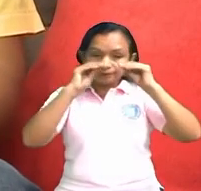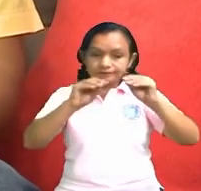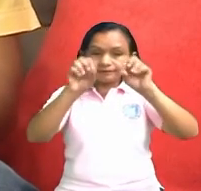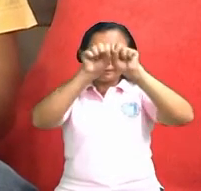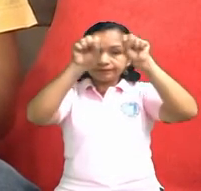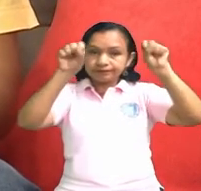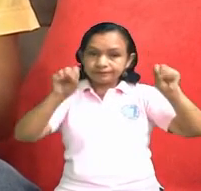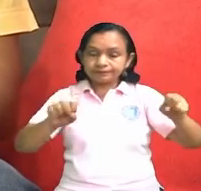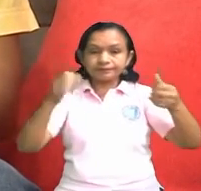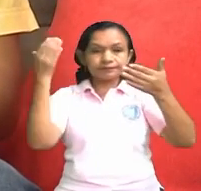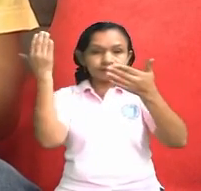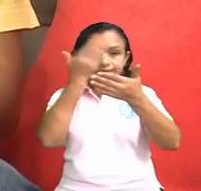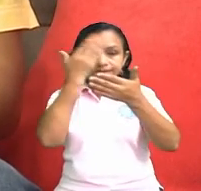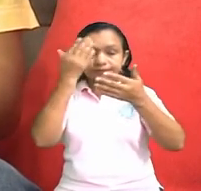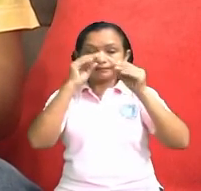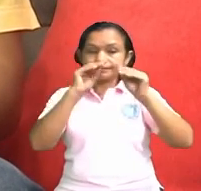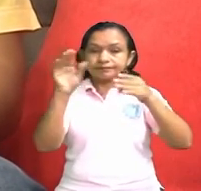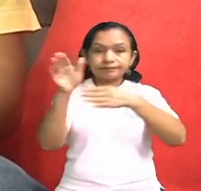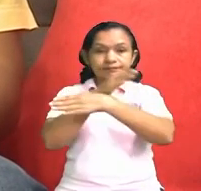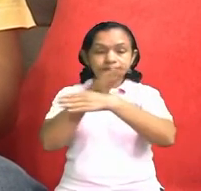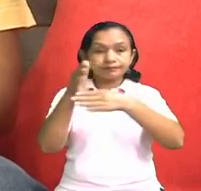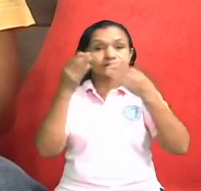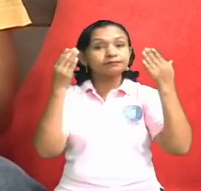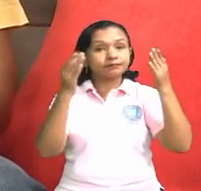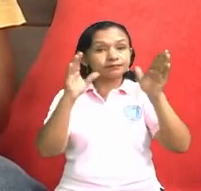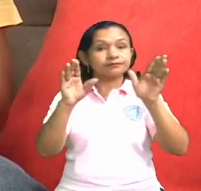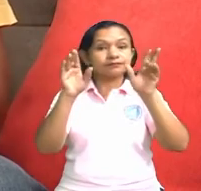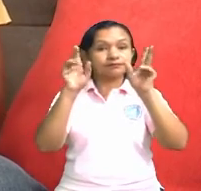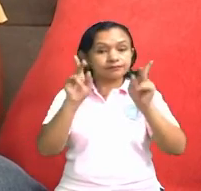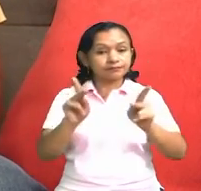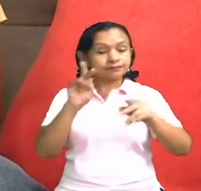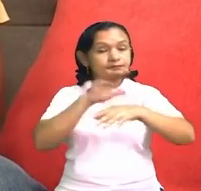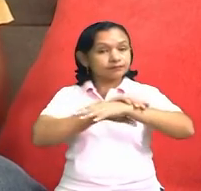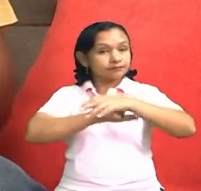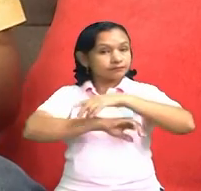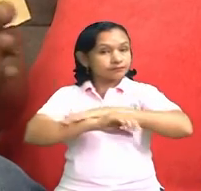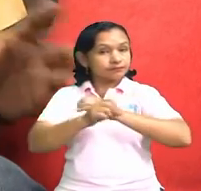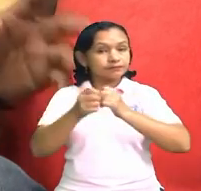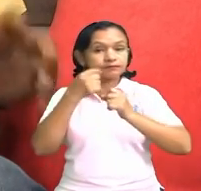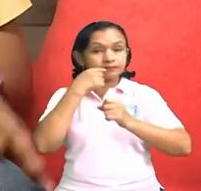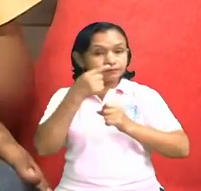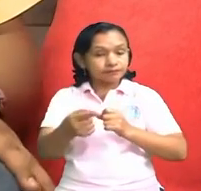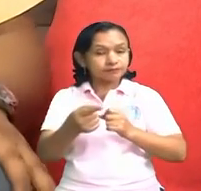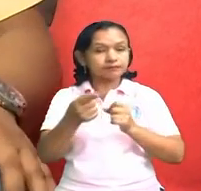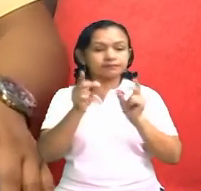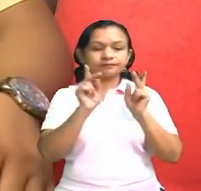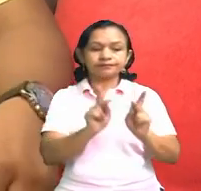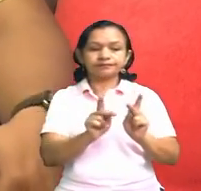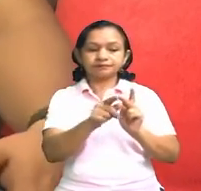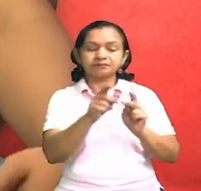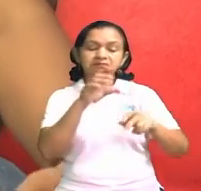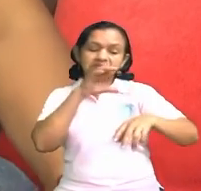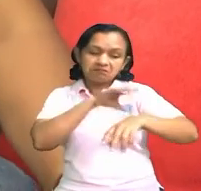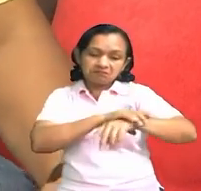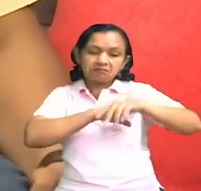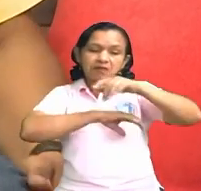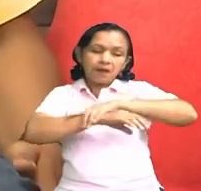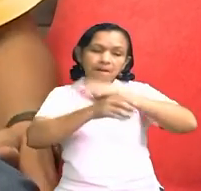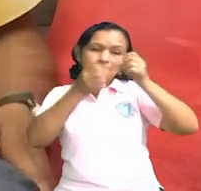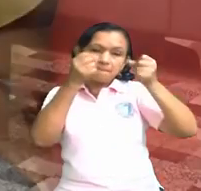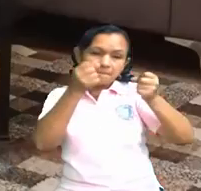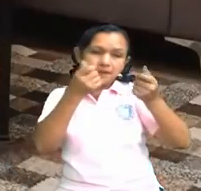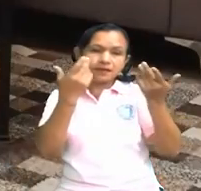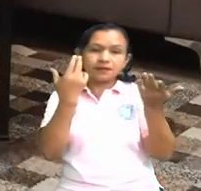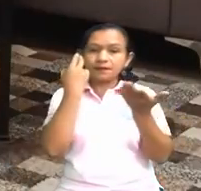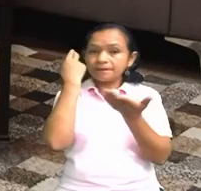capacitaciones académicas, con formación, que es un proceso, como usted lo mencionaba muy bien, de reivindicarse de las personas que han perdido su libertad.